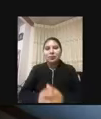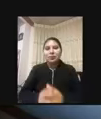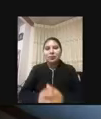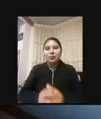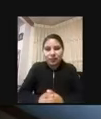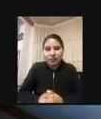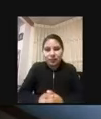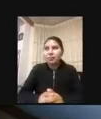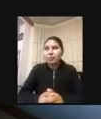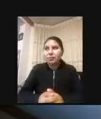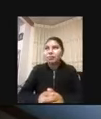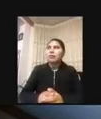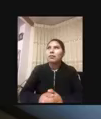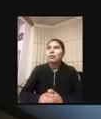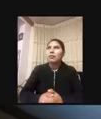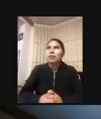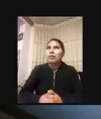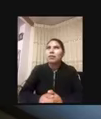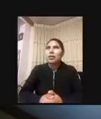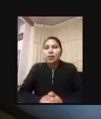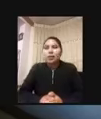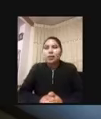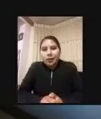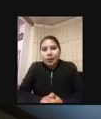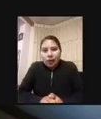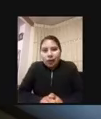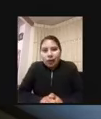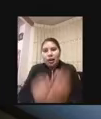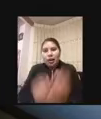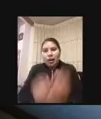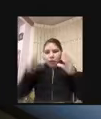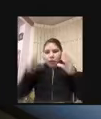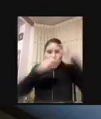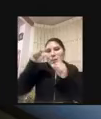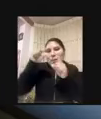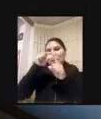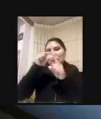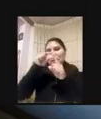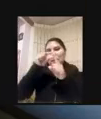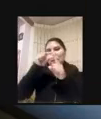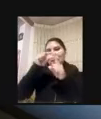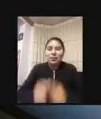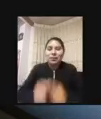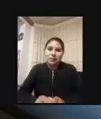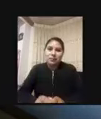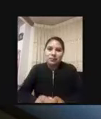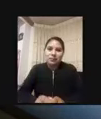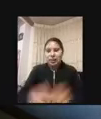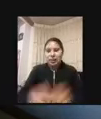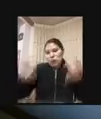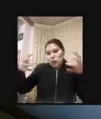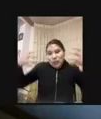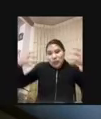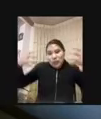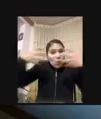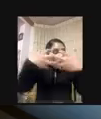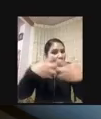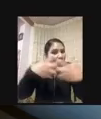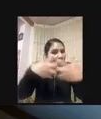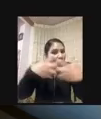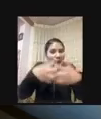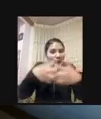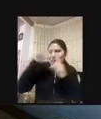figuras, los trazos, las búsquedas de palabras, ya asociar palabra, ¿no? La imagen con la palabra, por